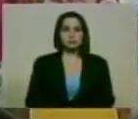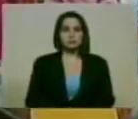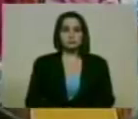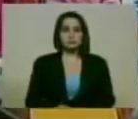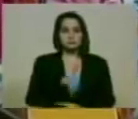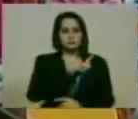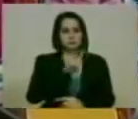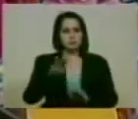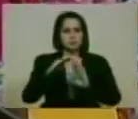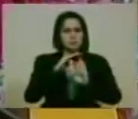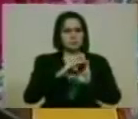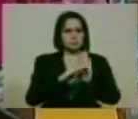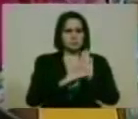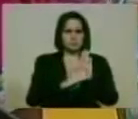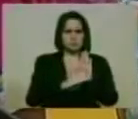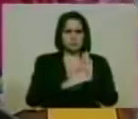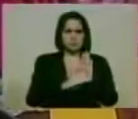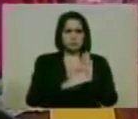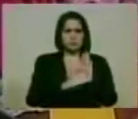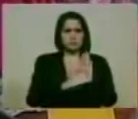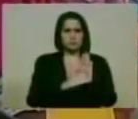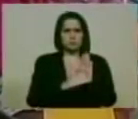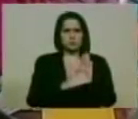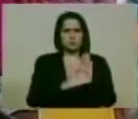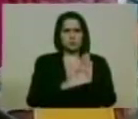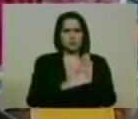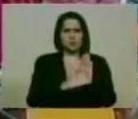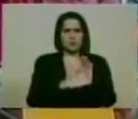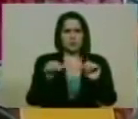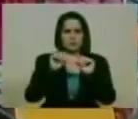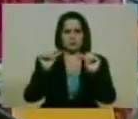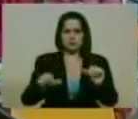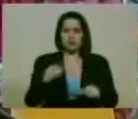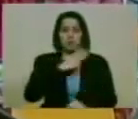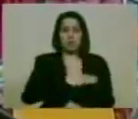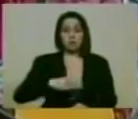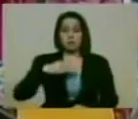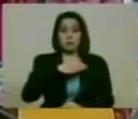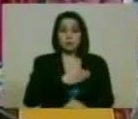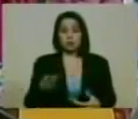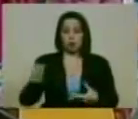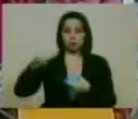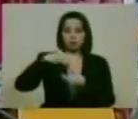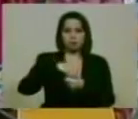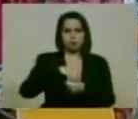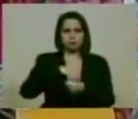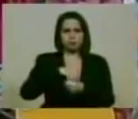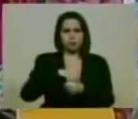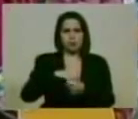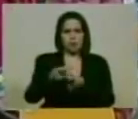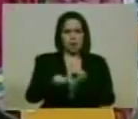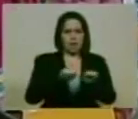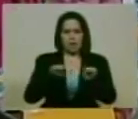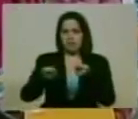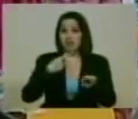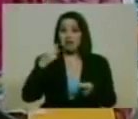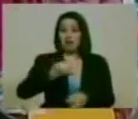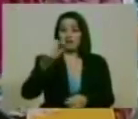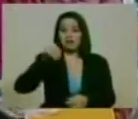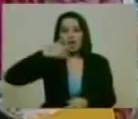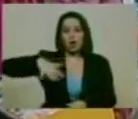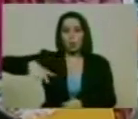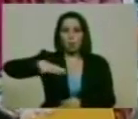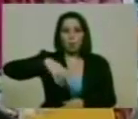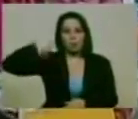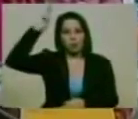14. Incluir a los instrumentos de sistemas de misiones y grandes misiones variables adaptadas a la realidad de los pueblos y